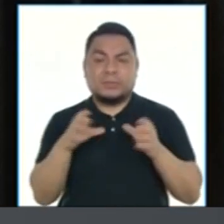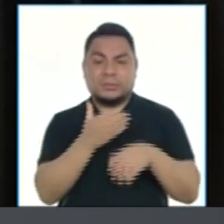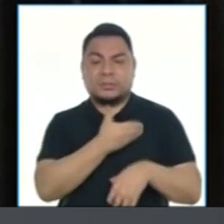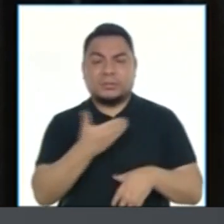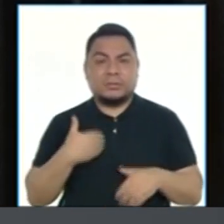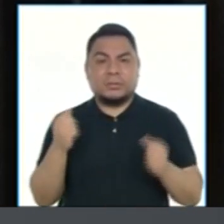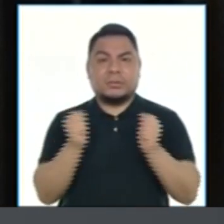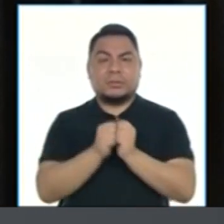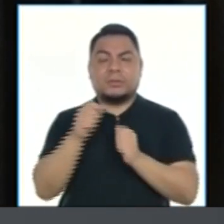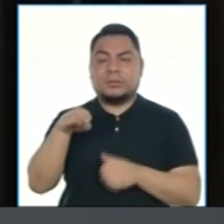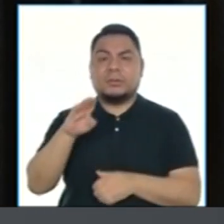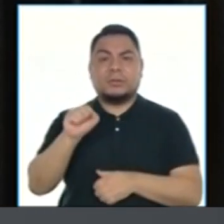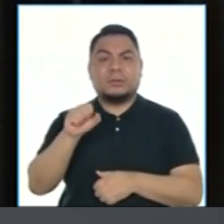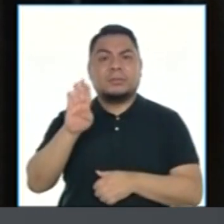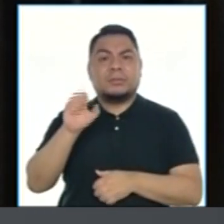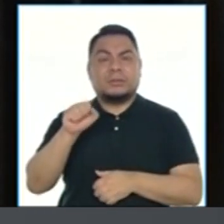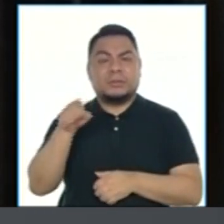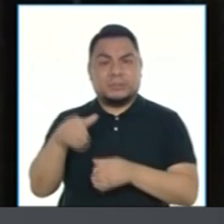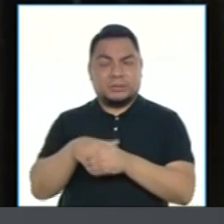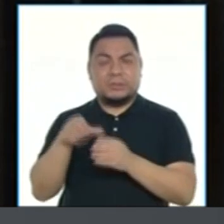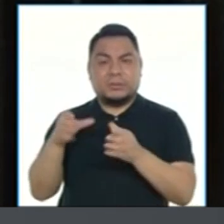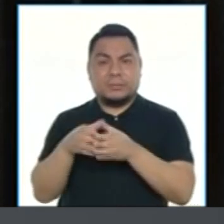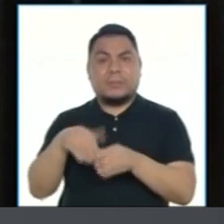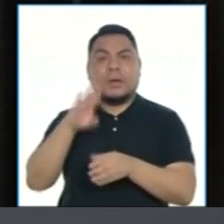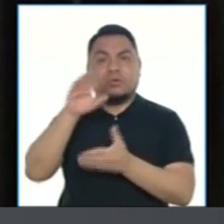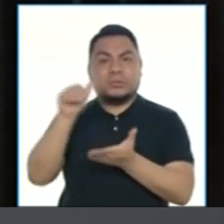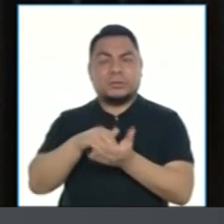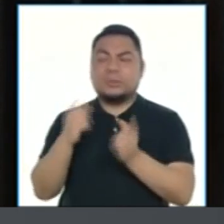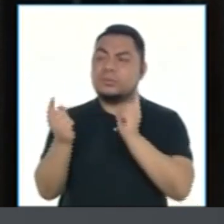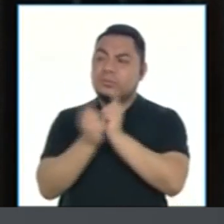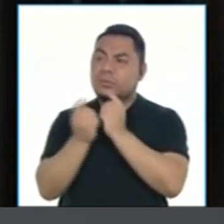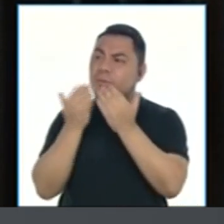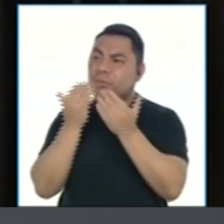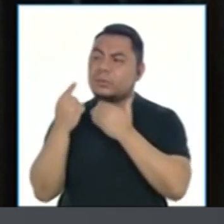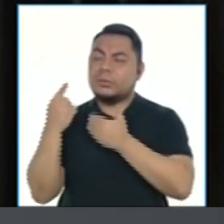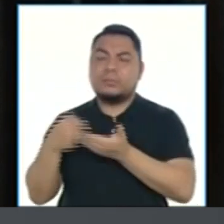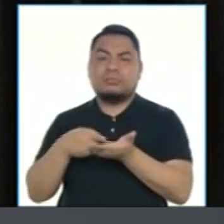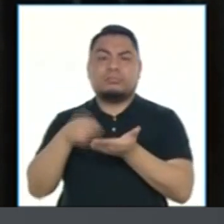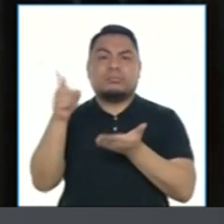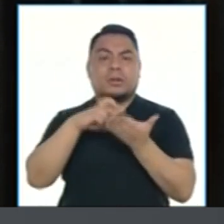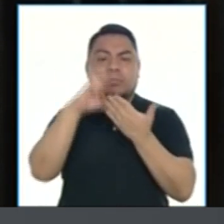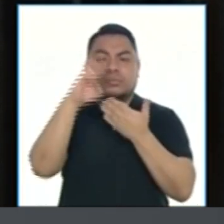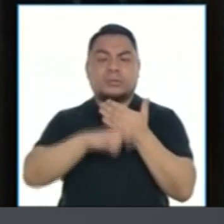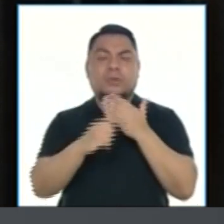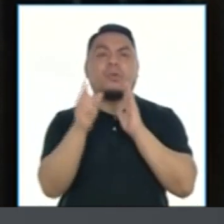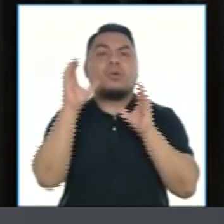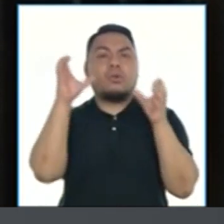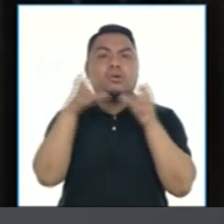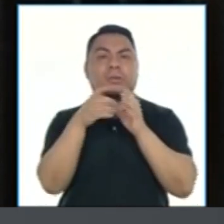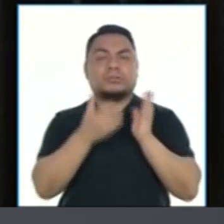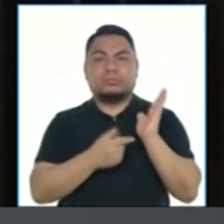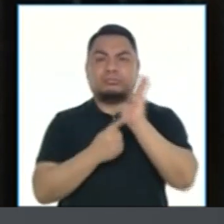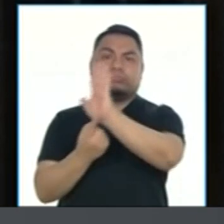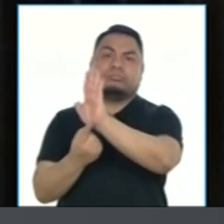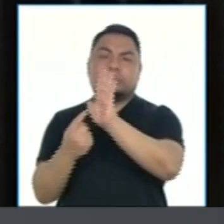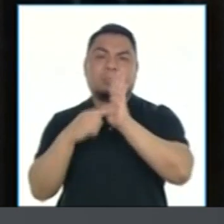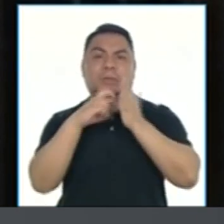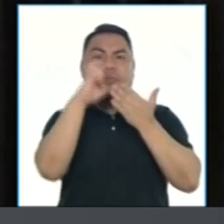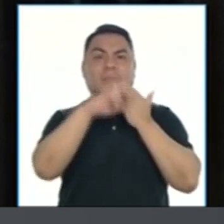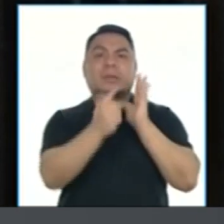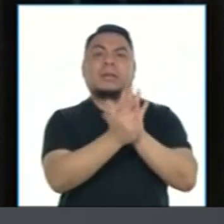en coordinación con la SBS y el Banco Central, estamos enviando al Congreso un proyecto de ley que